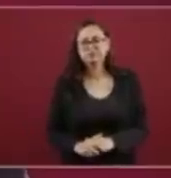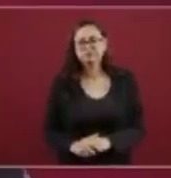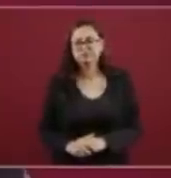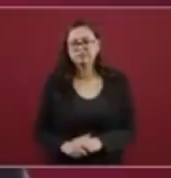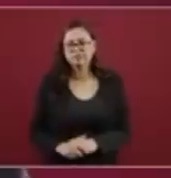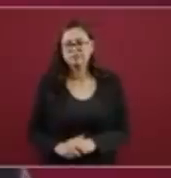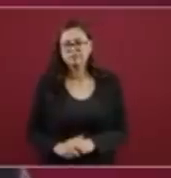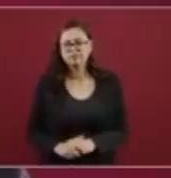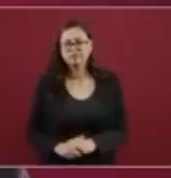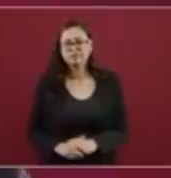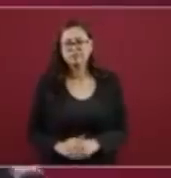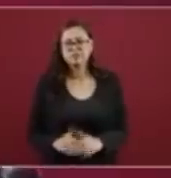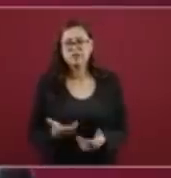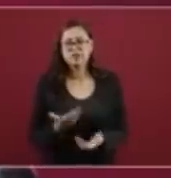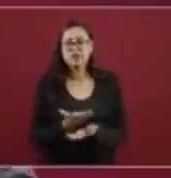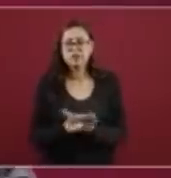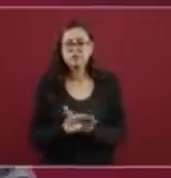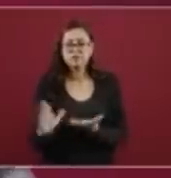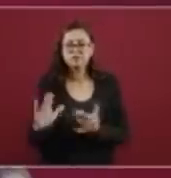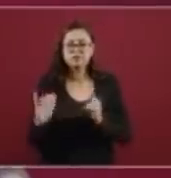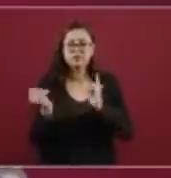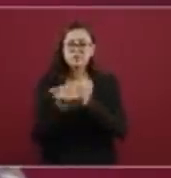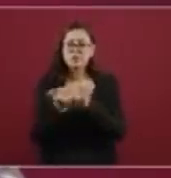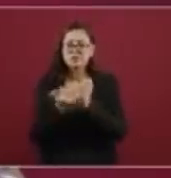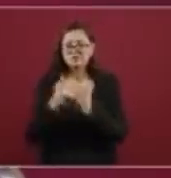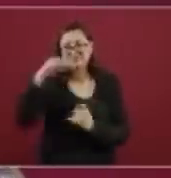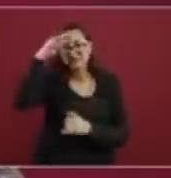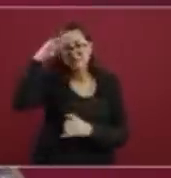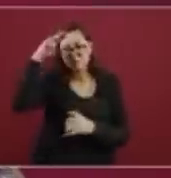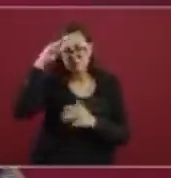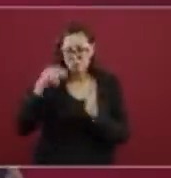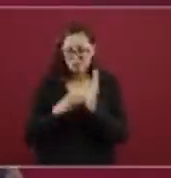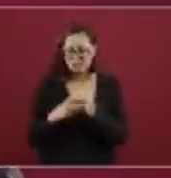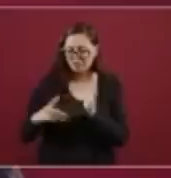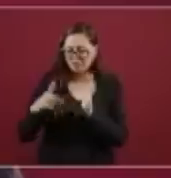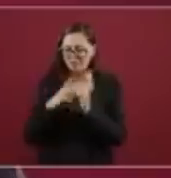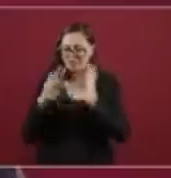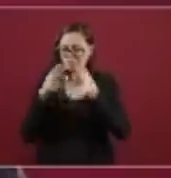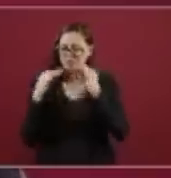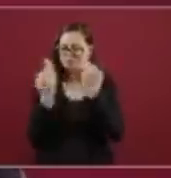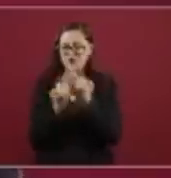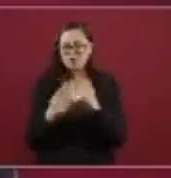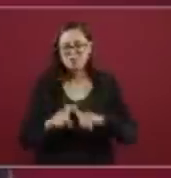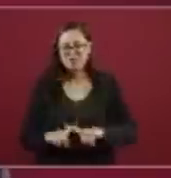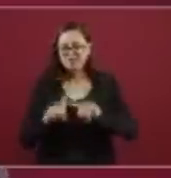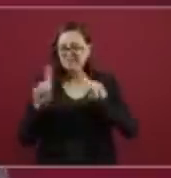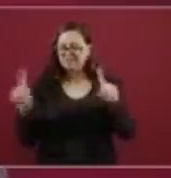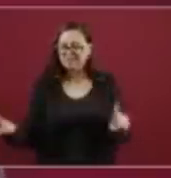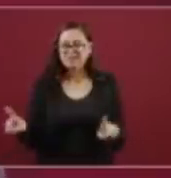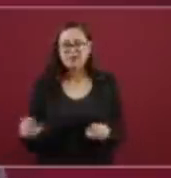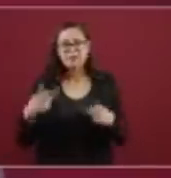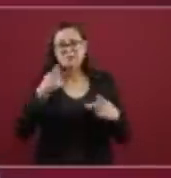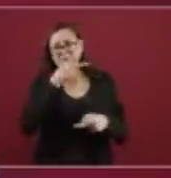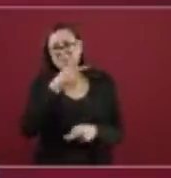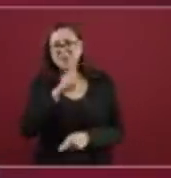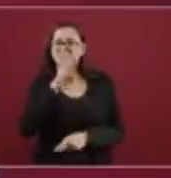consideramos que debe de cambiar el método, que tiene que ser entrega directa en